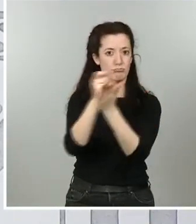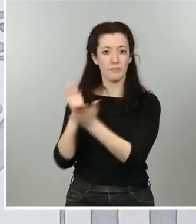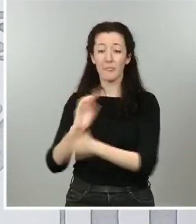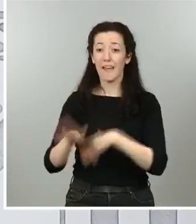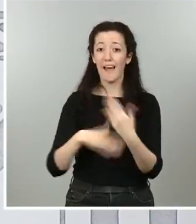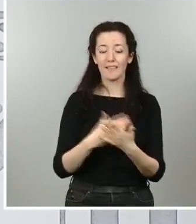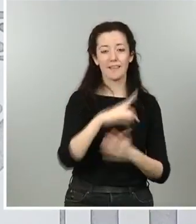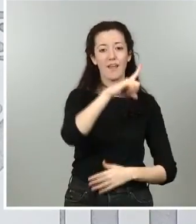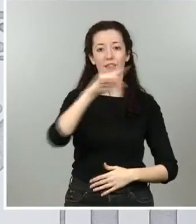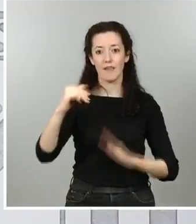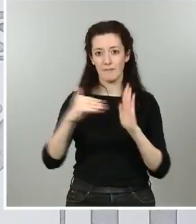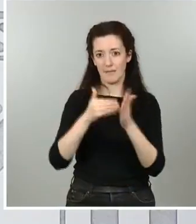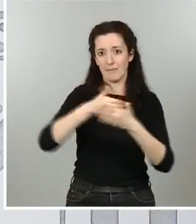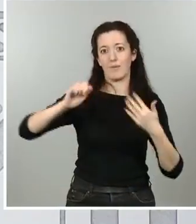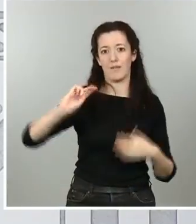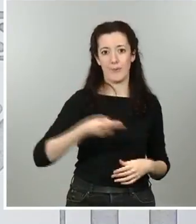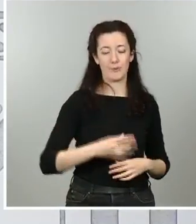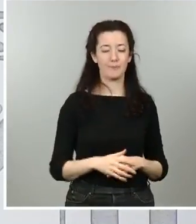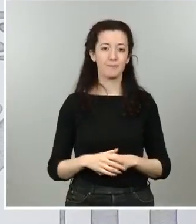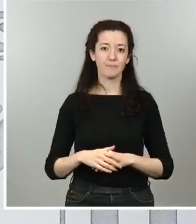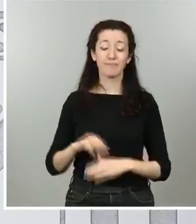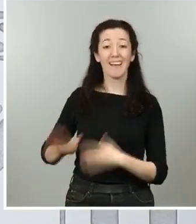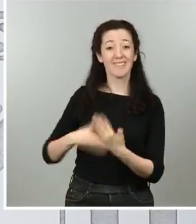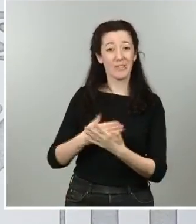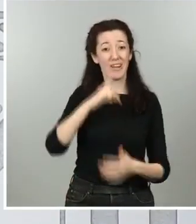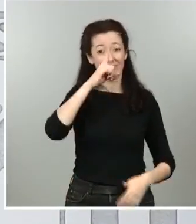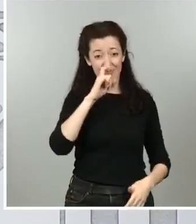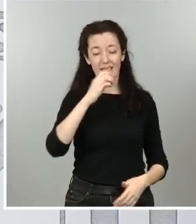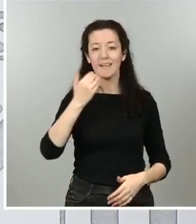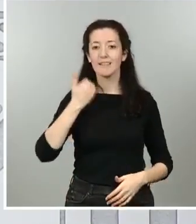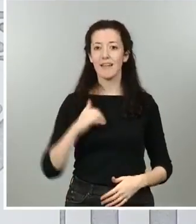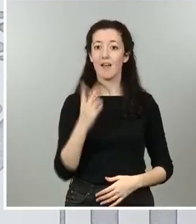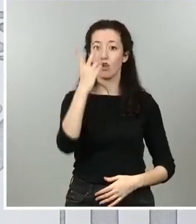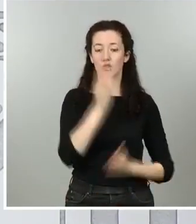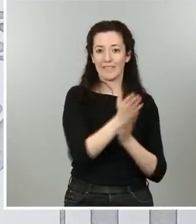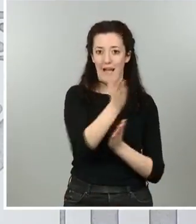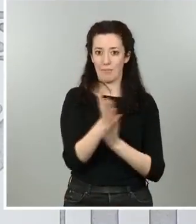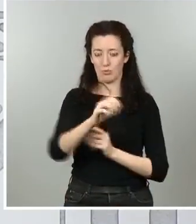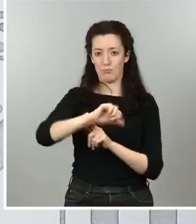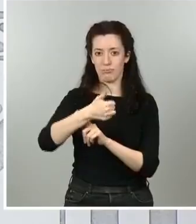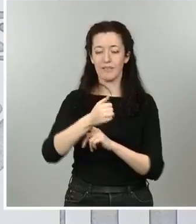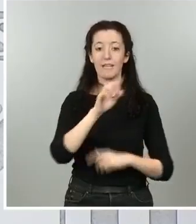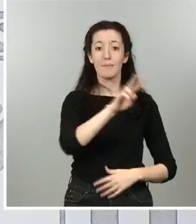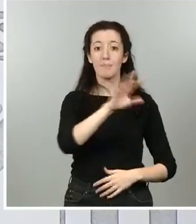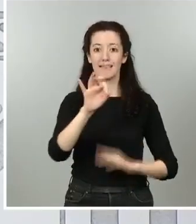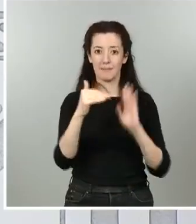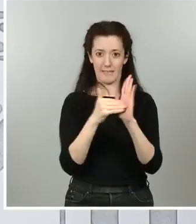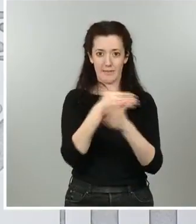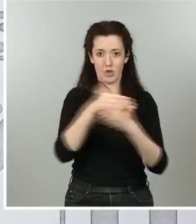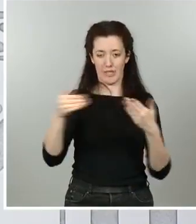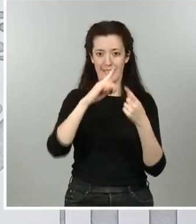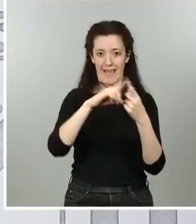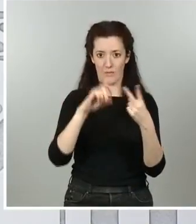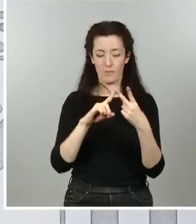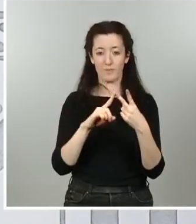euros. Hasta la fecha, recuerdan, se han aprobado ya 2 tramos de 20.000 millones cada uno. De estos 40.000,